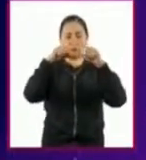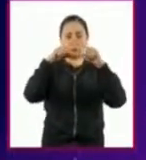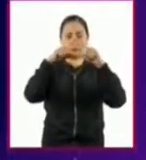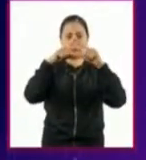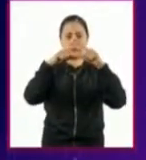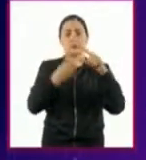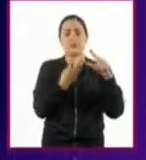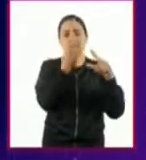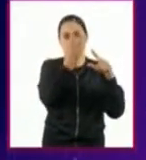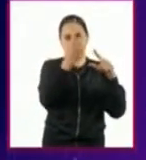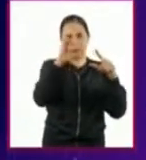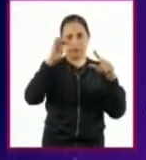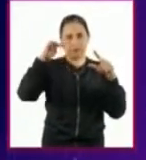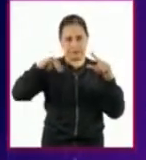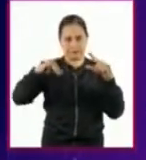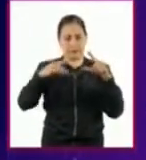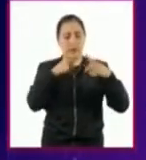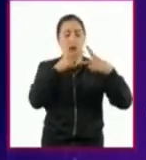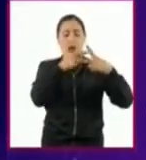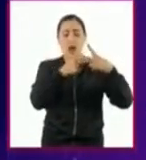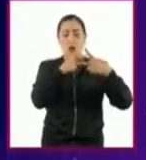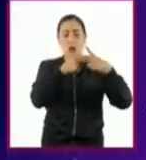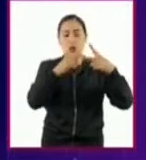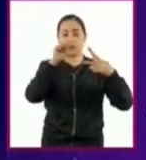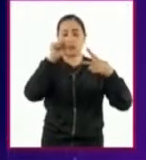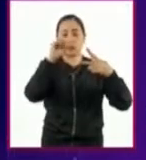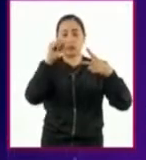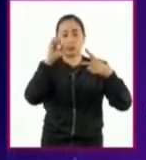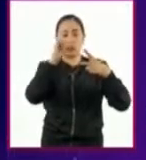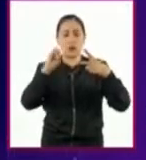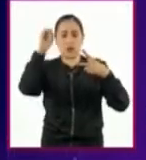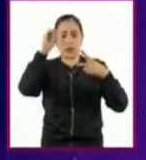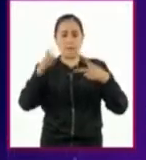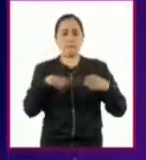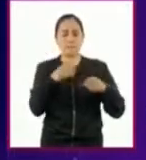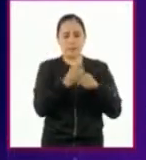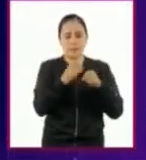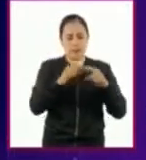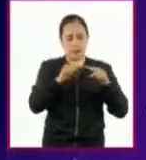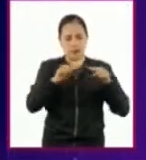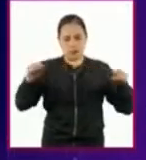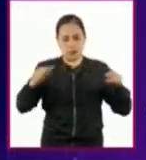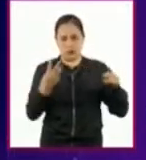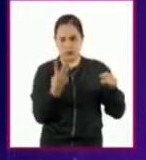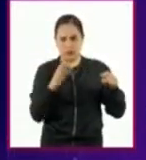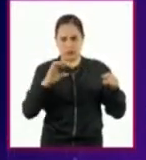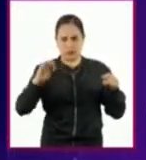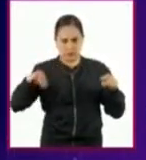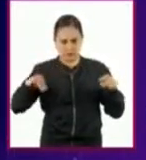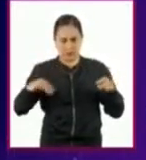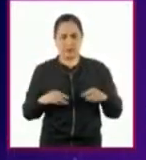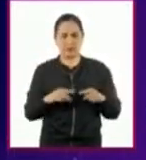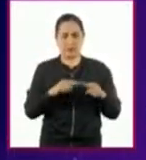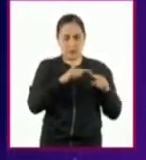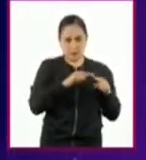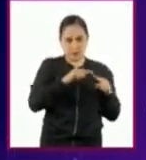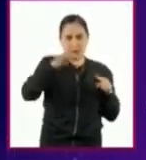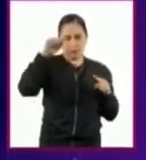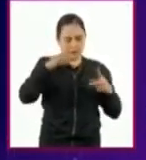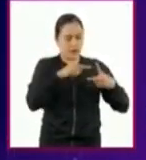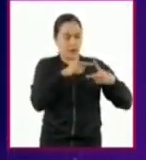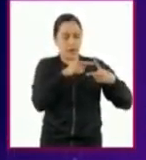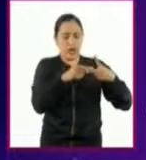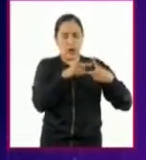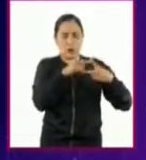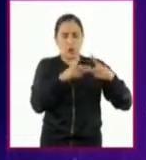sus ángulos 60 grados, primero se traza un lado de 3 centímetros. A continuación, en un extremo se traza un ángulo